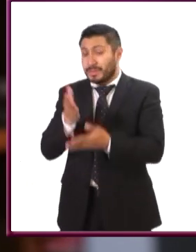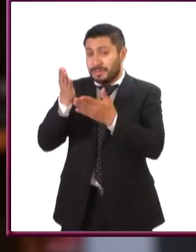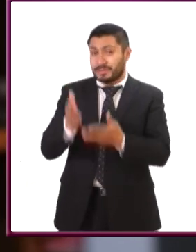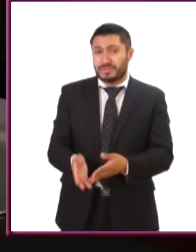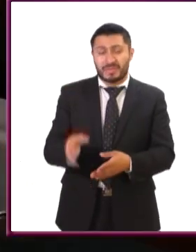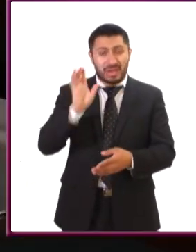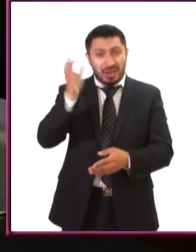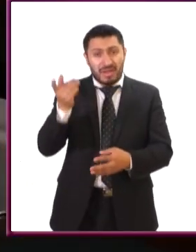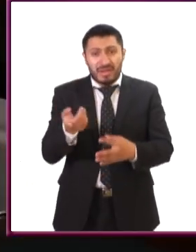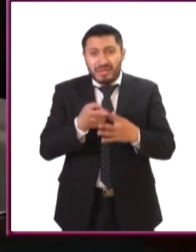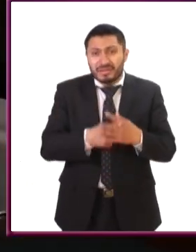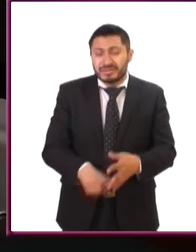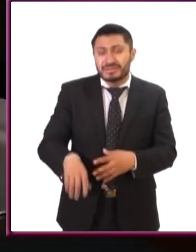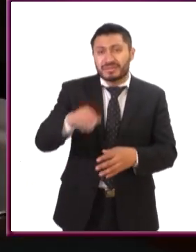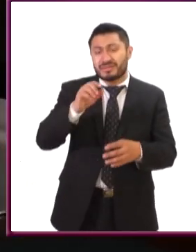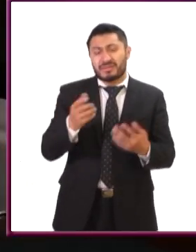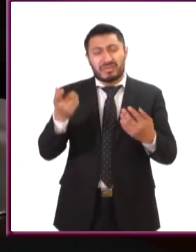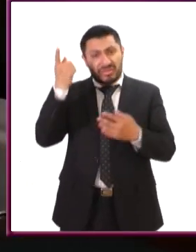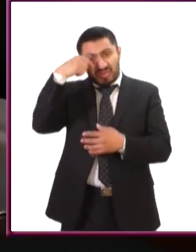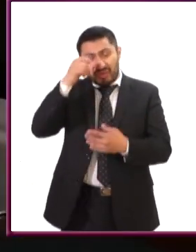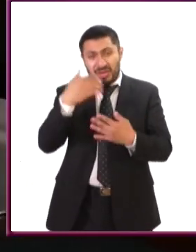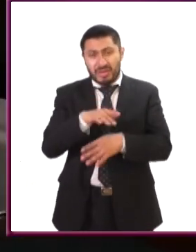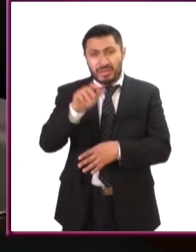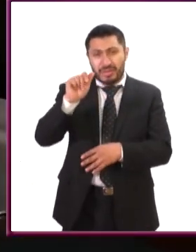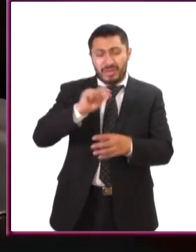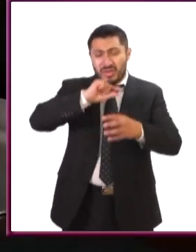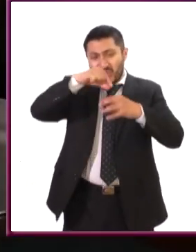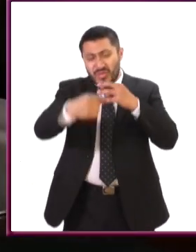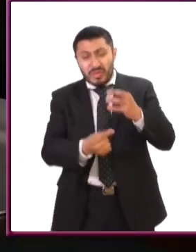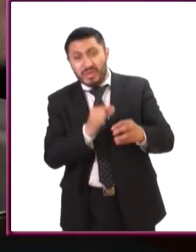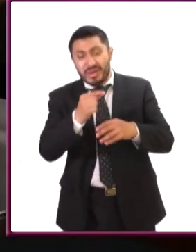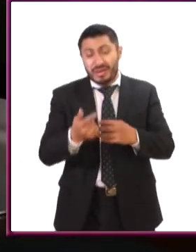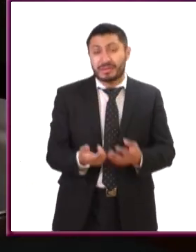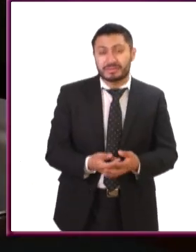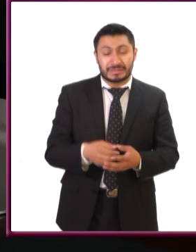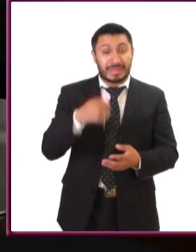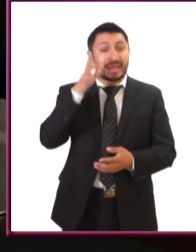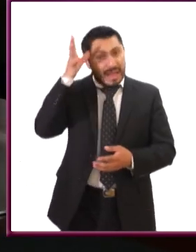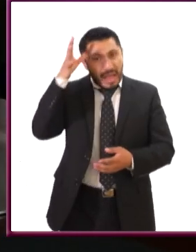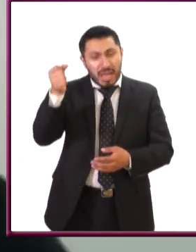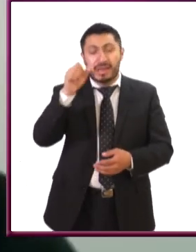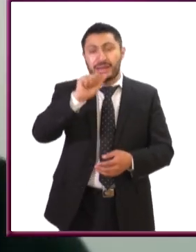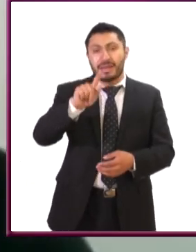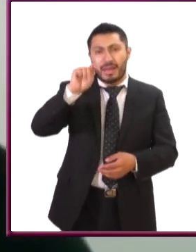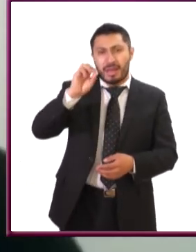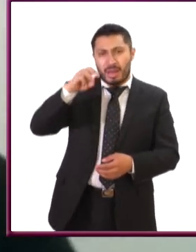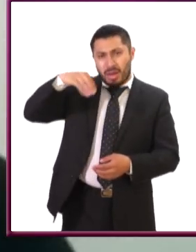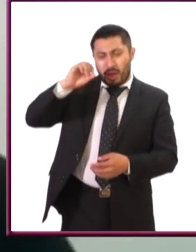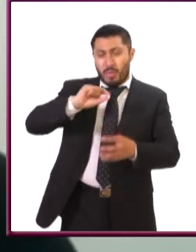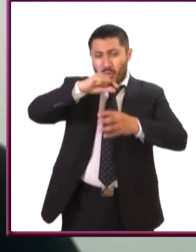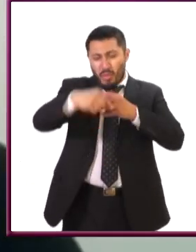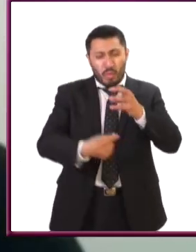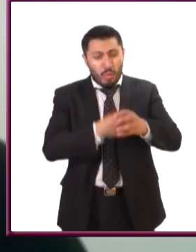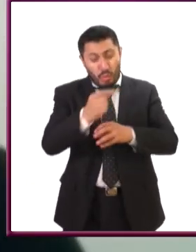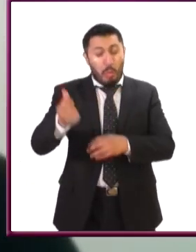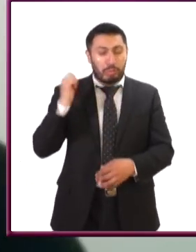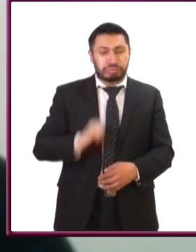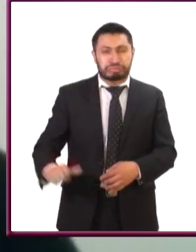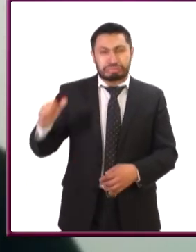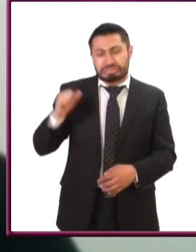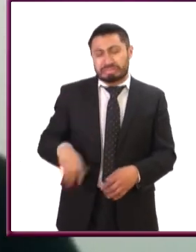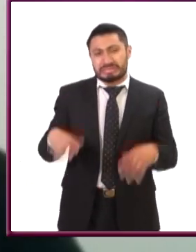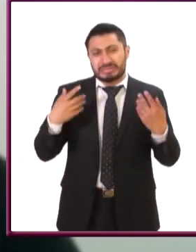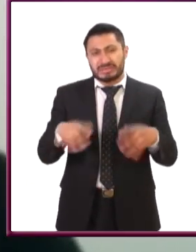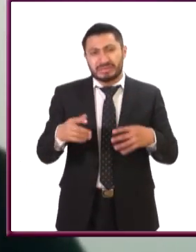Universidad de Sonora. ¿Cuándo inició el concepto de átomo y cómo ha evolucionado a través de la historia? El concepto de átomo es un